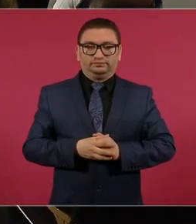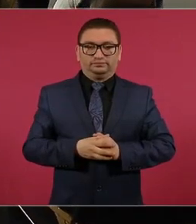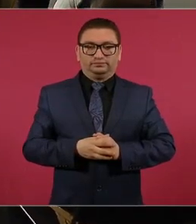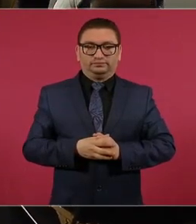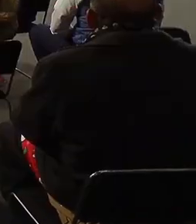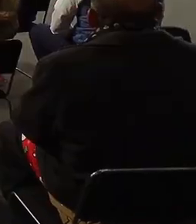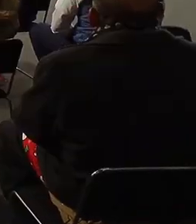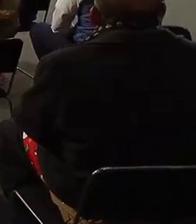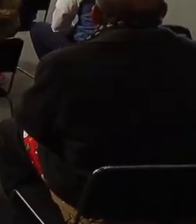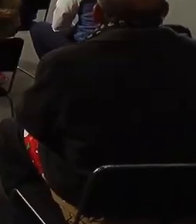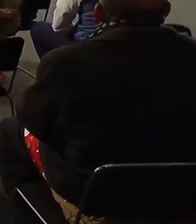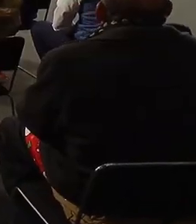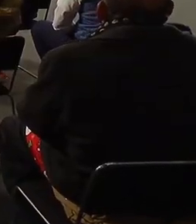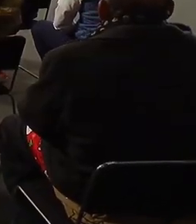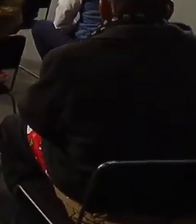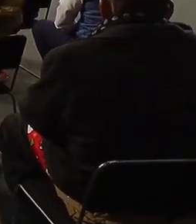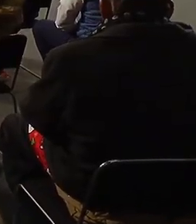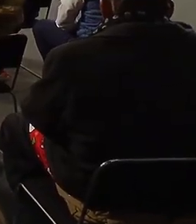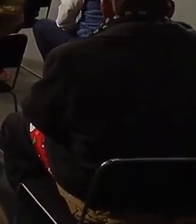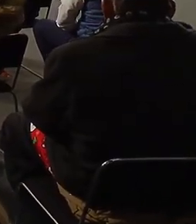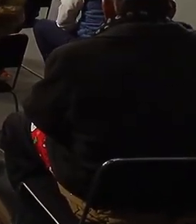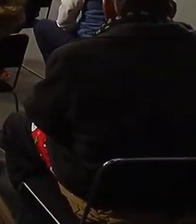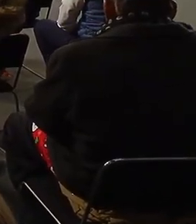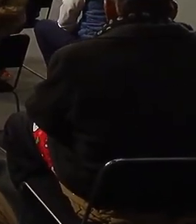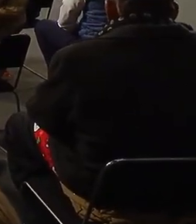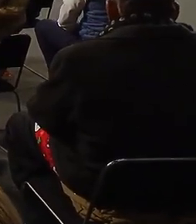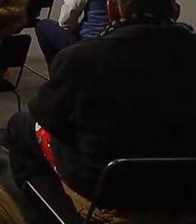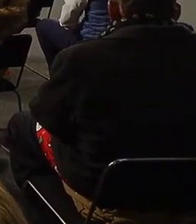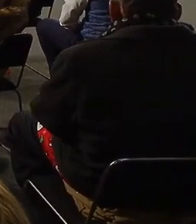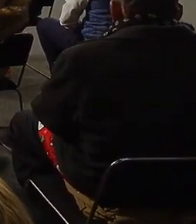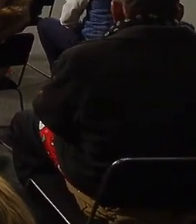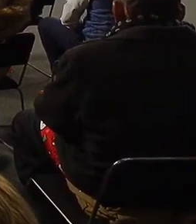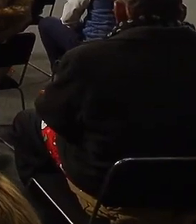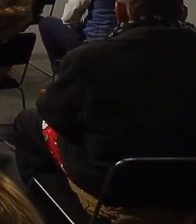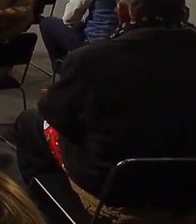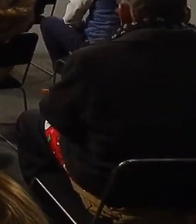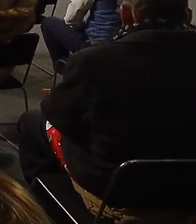Quiénes son estos